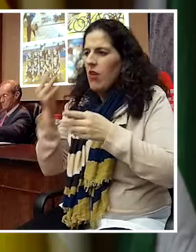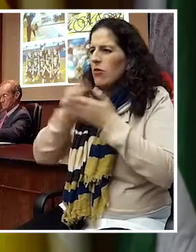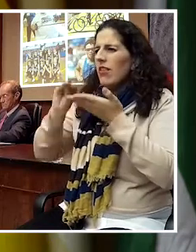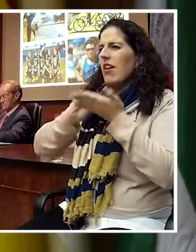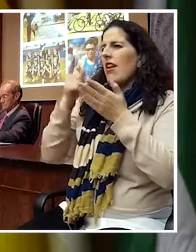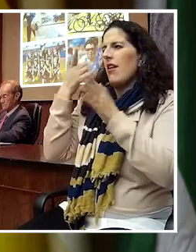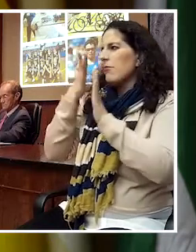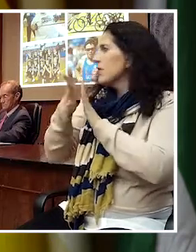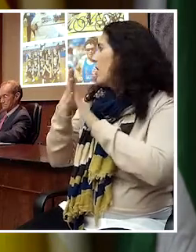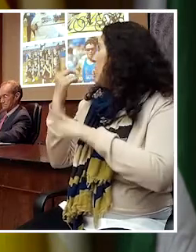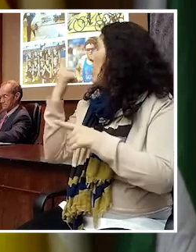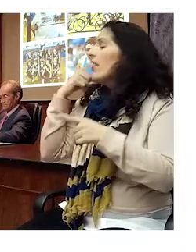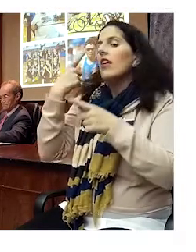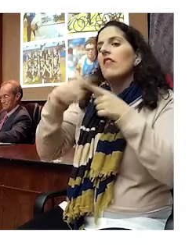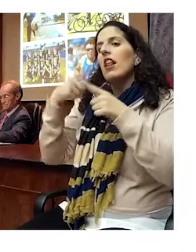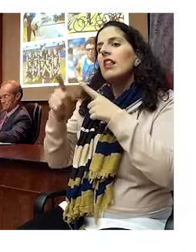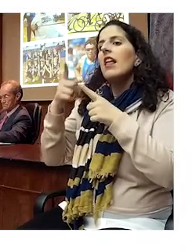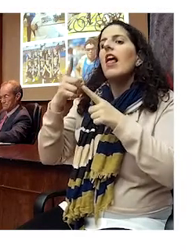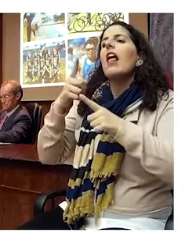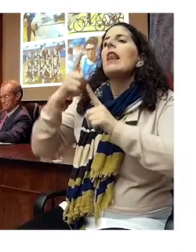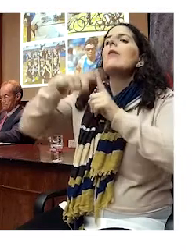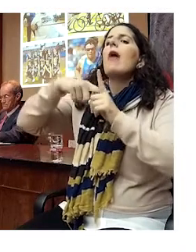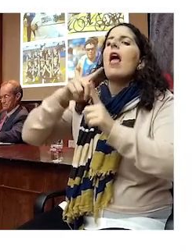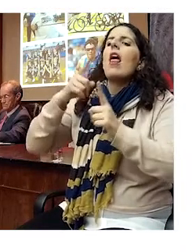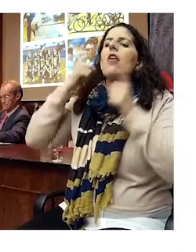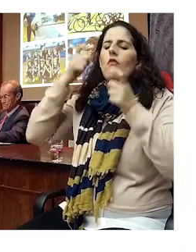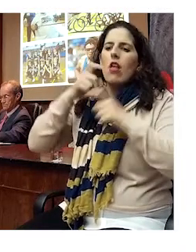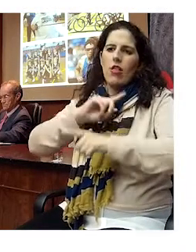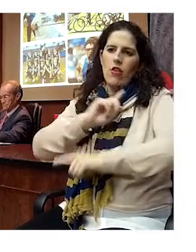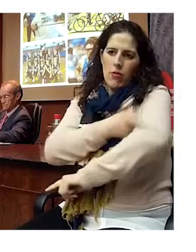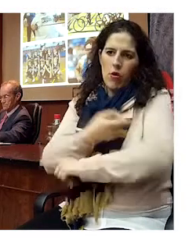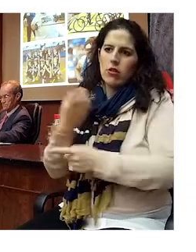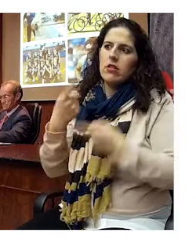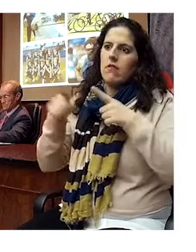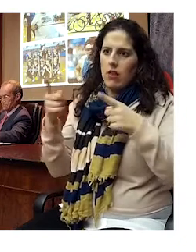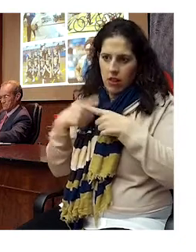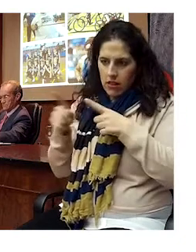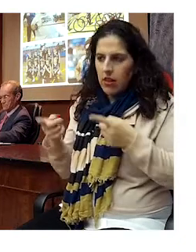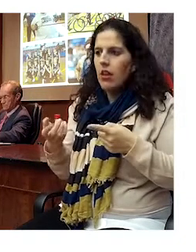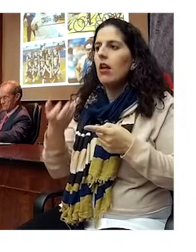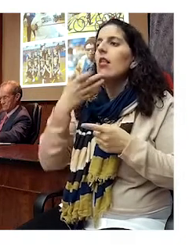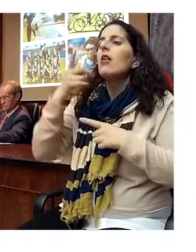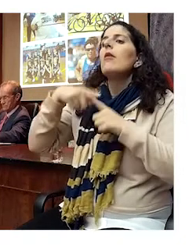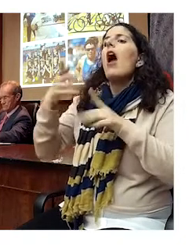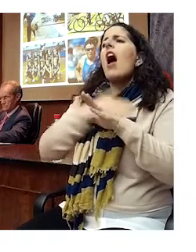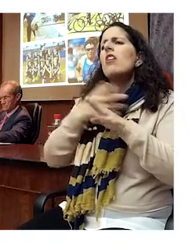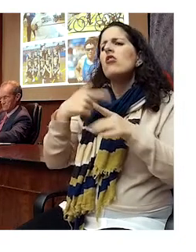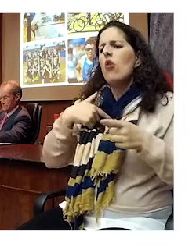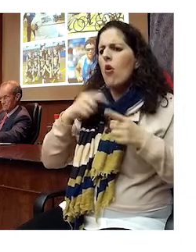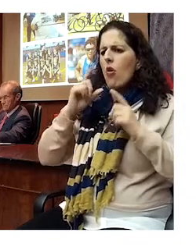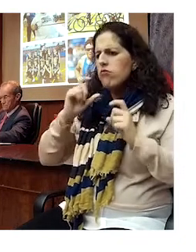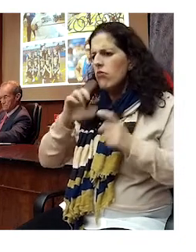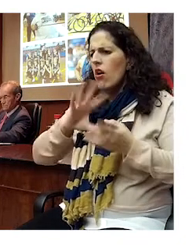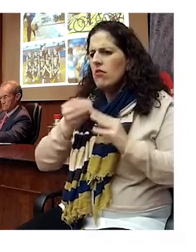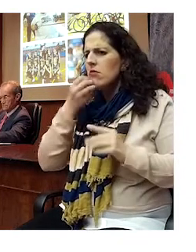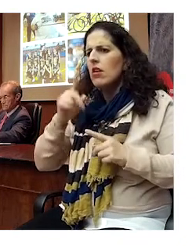lo largo de la mañana, ¿no? Hay diferentes tipos de deportistas. No es lo mismo el iniciar un deporte con una mala condición previa en